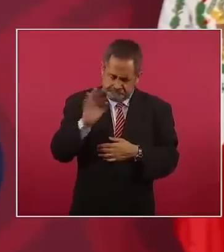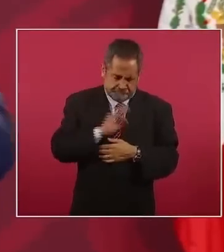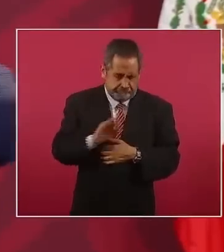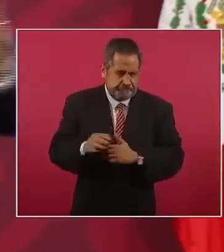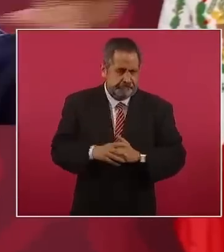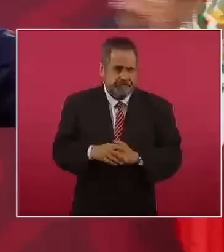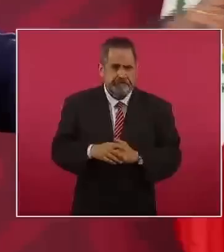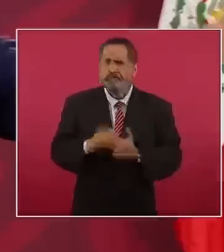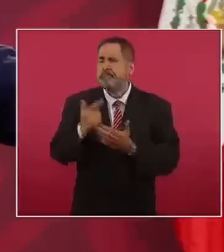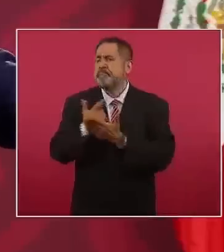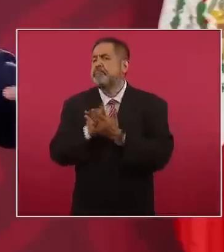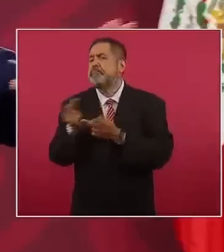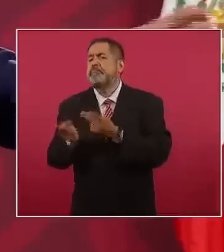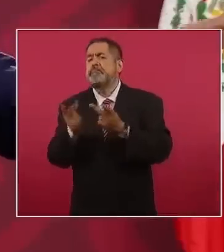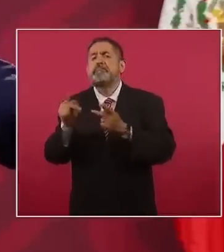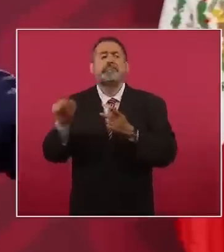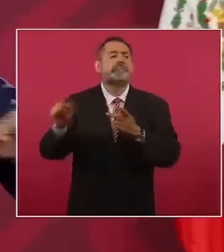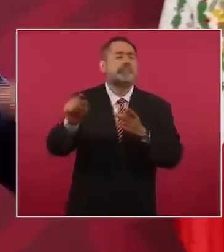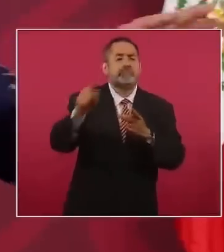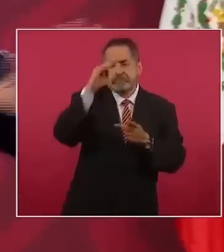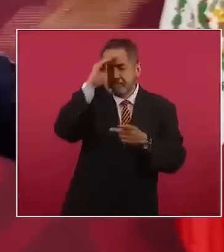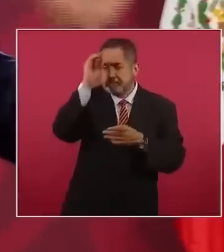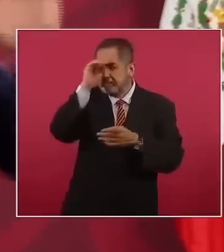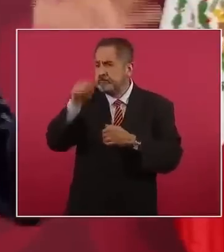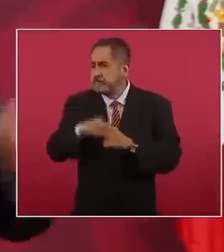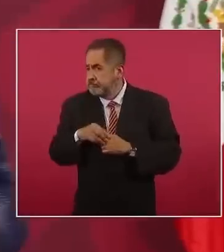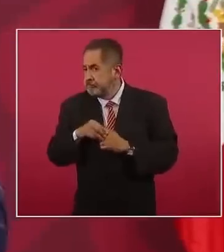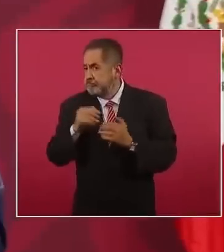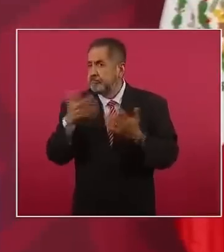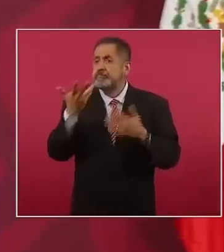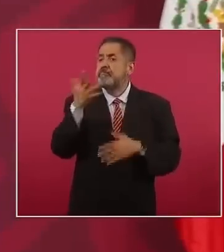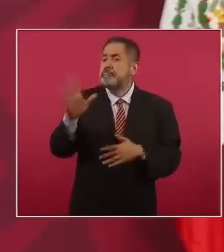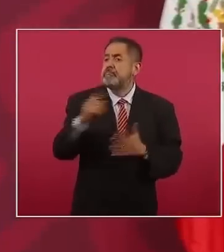Se hace una encuesta, ya de esos 10,